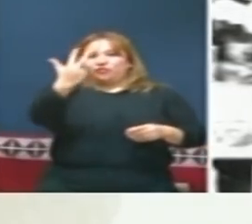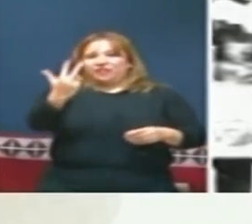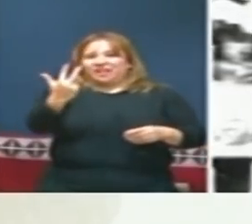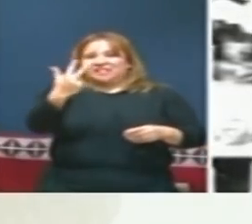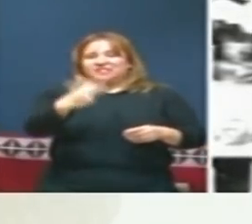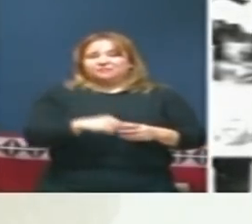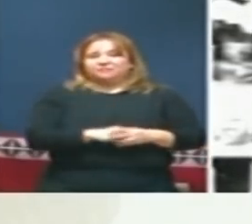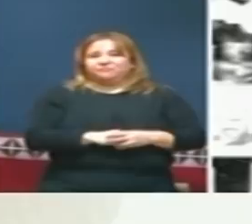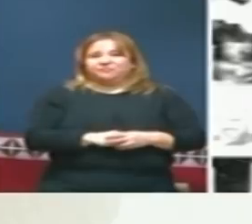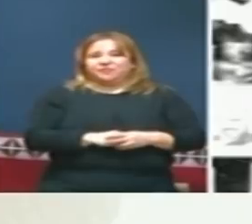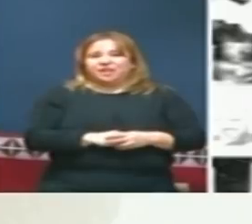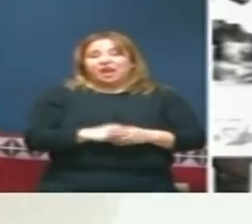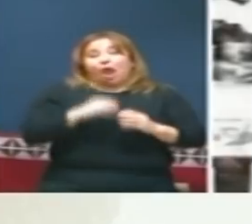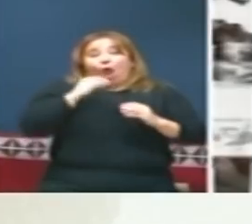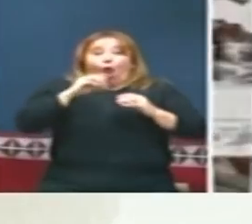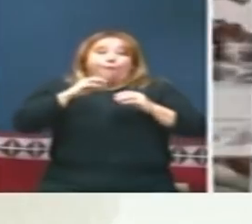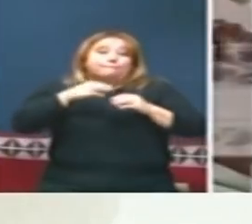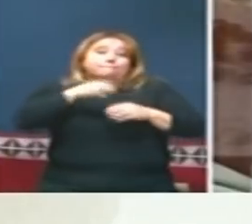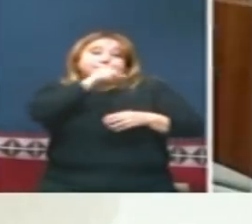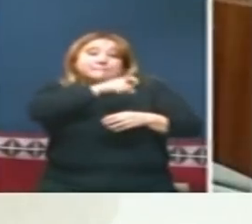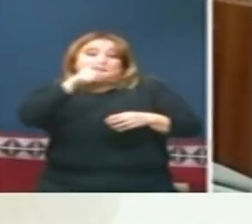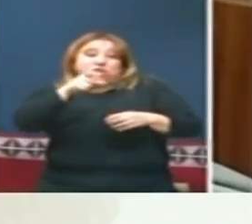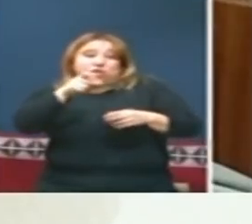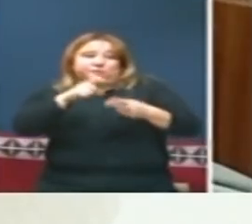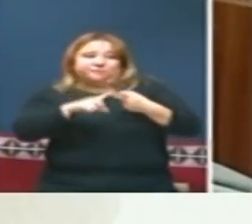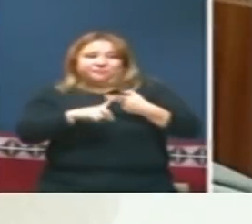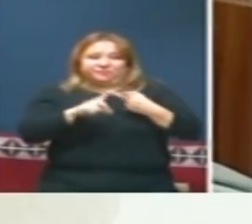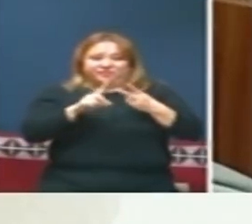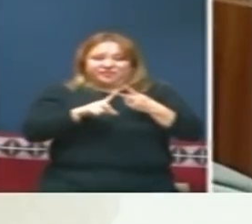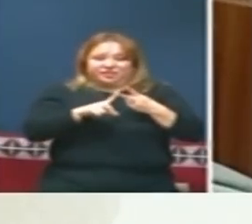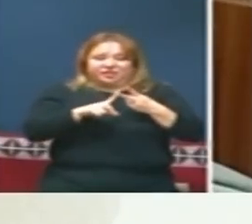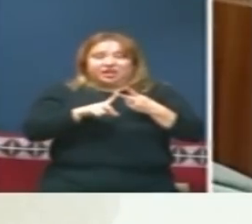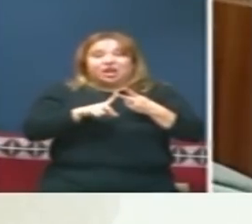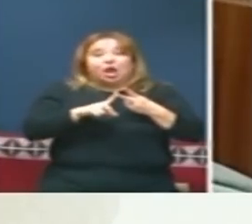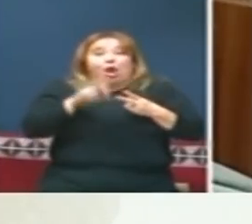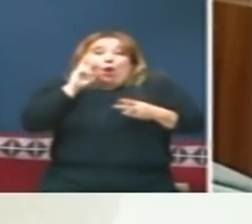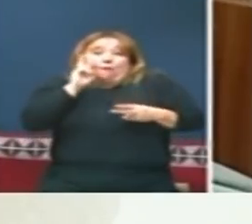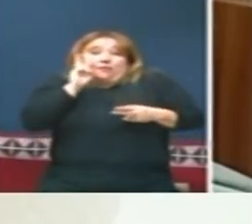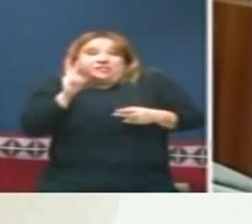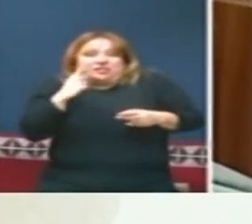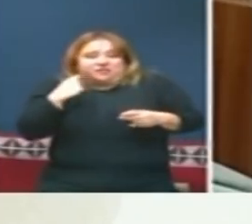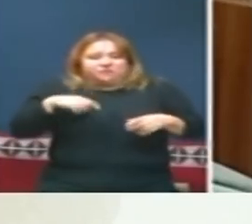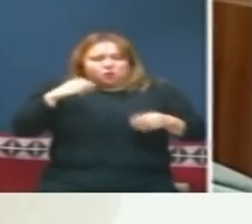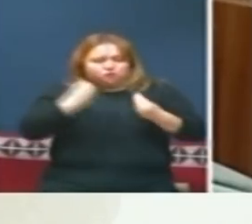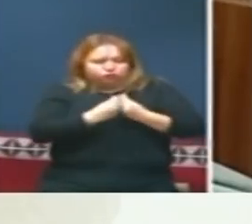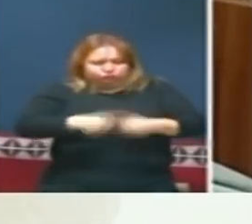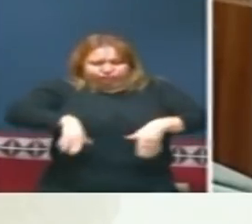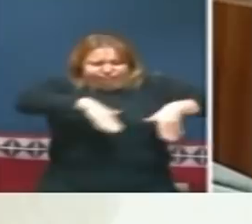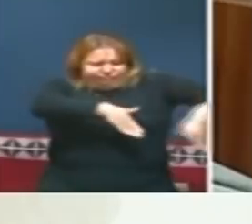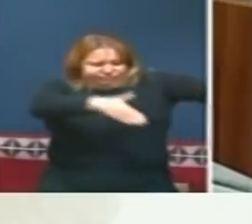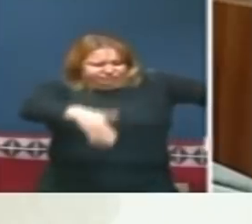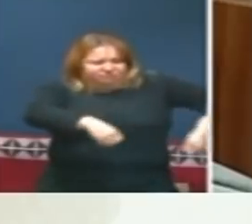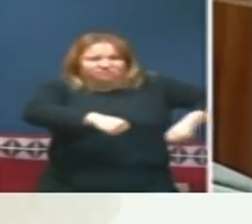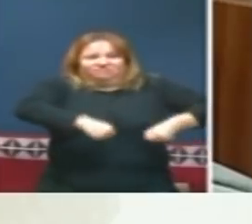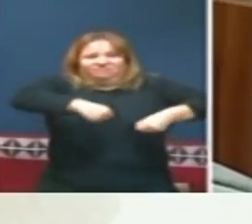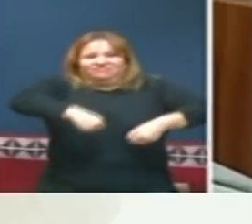gran orador. Y cuando lo vi pasar con esa valija grande,